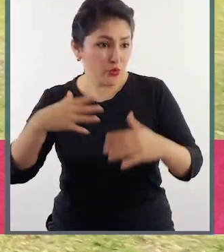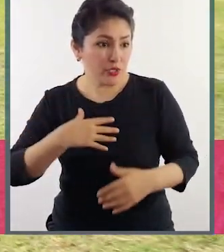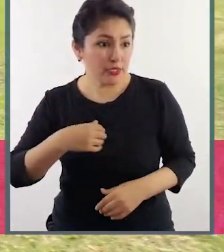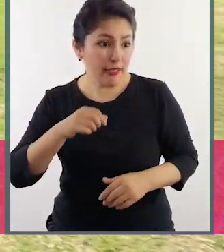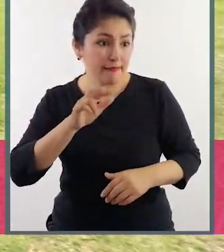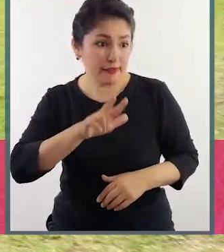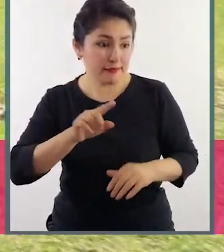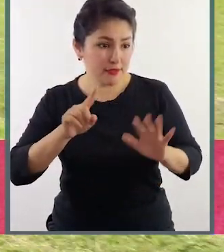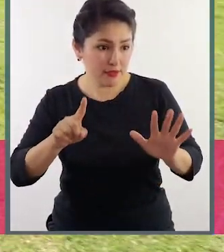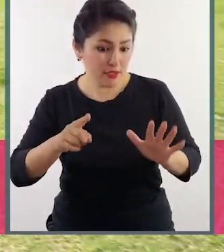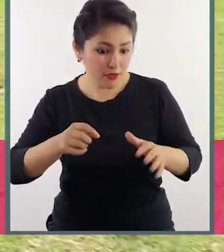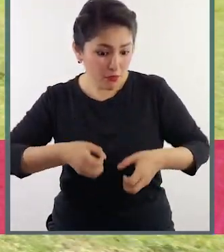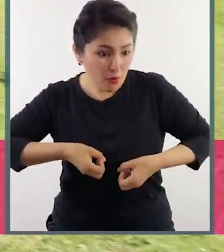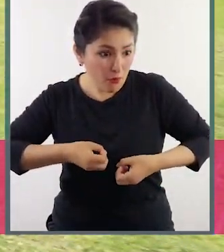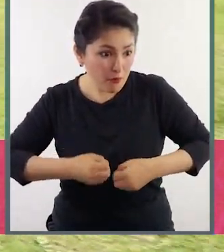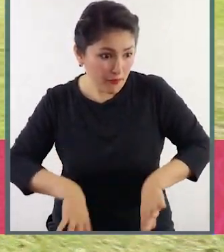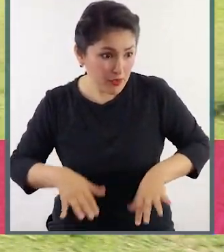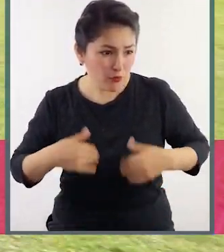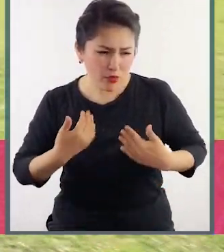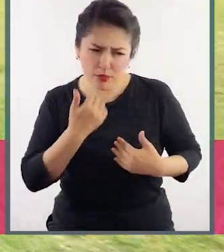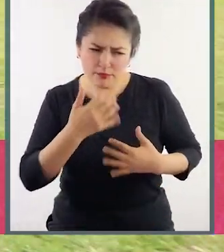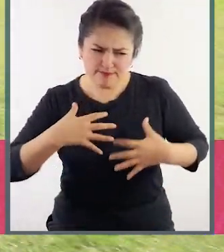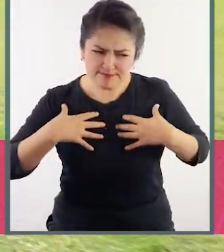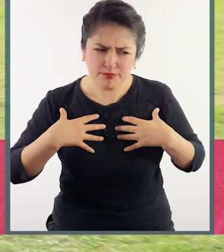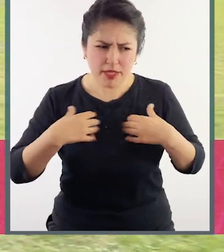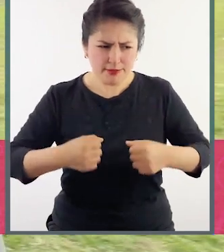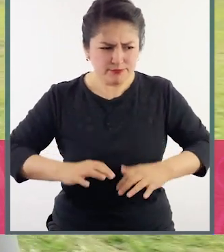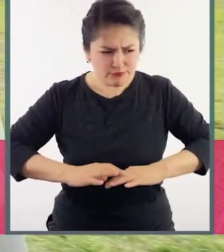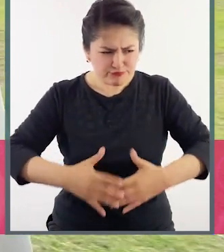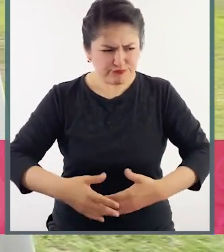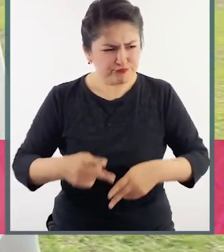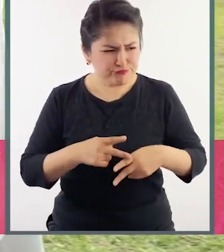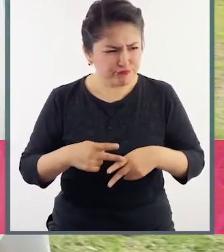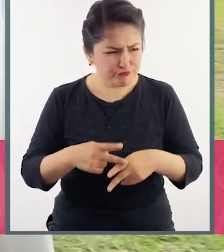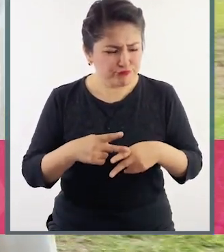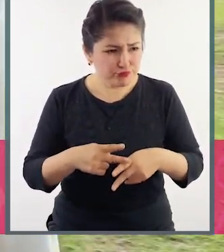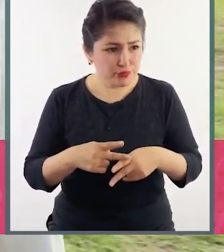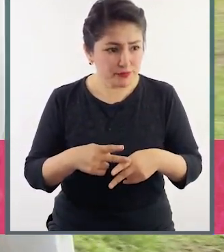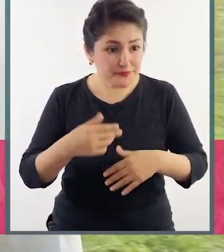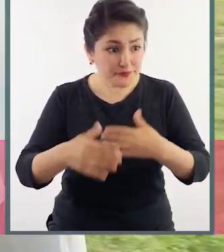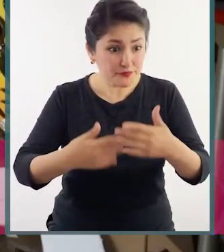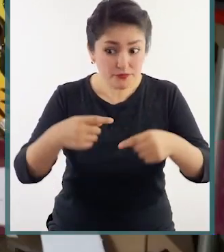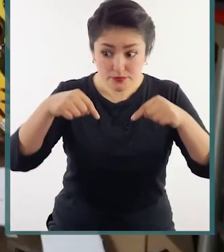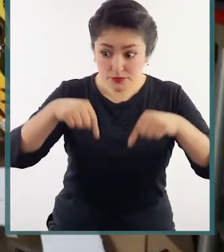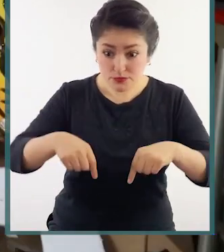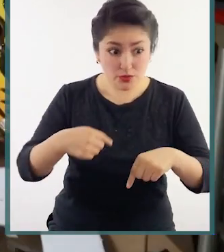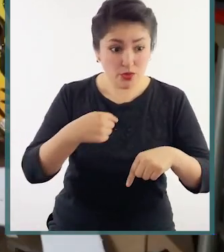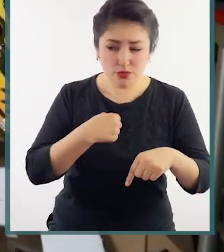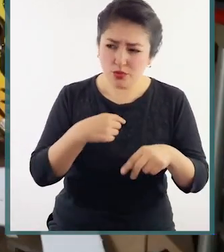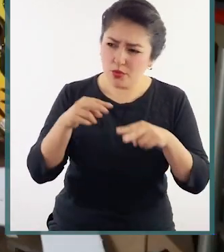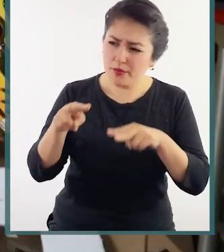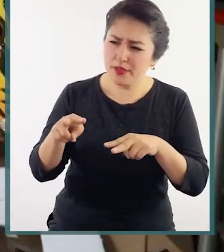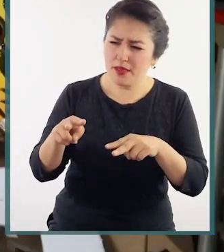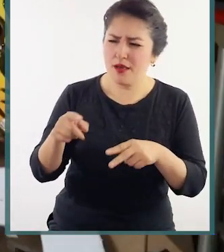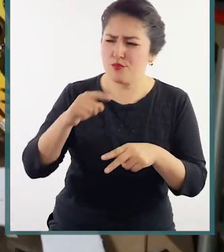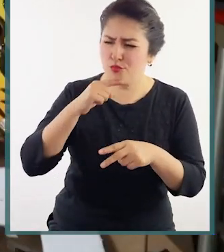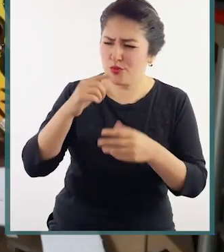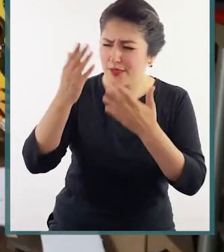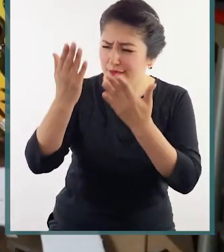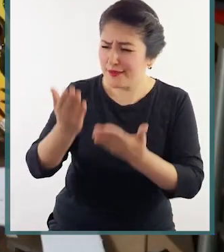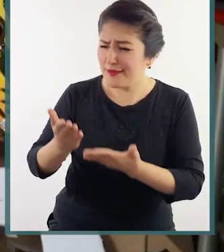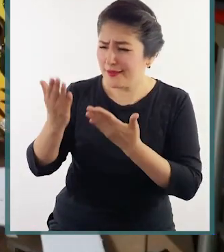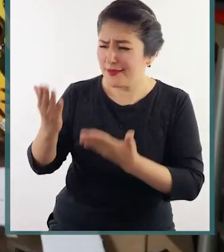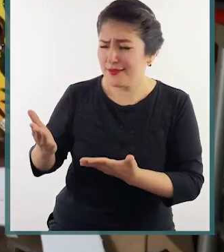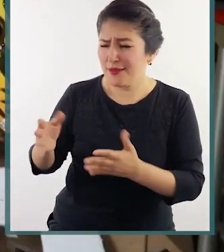3 meses hay riesgo de aborto. Y mi madre lo ha hecho, ¿no? Y creo que lo que yo hago es venerar a eso,